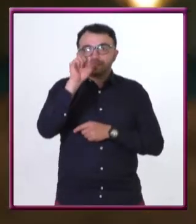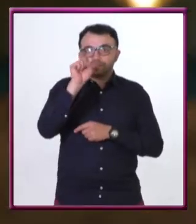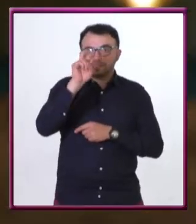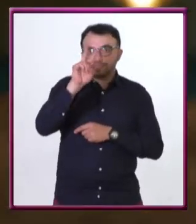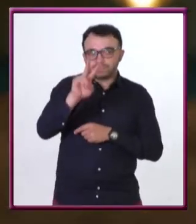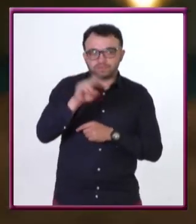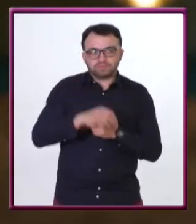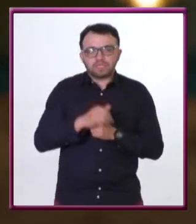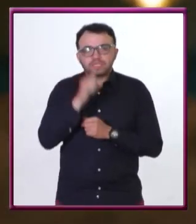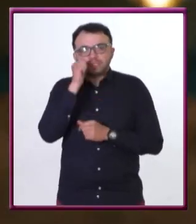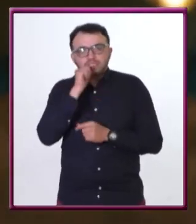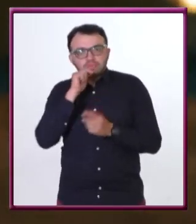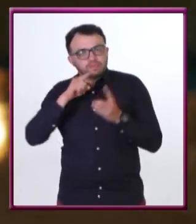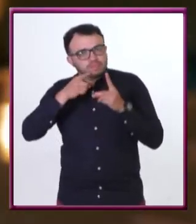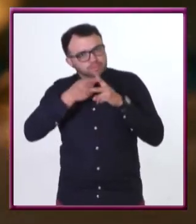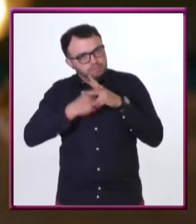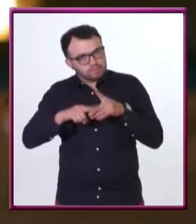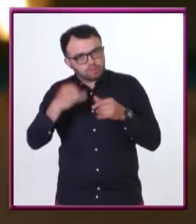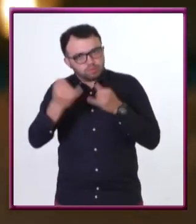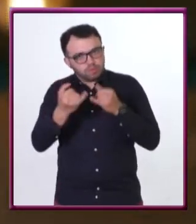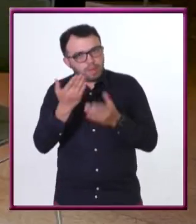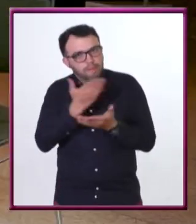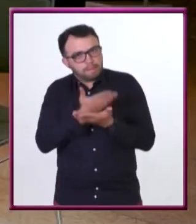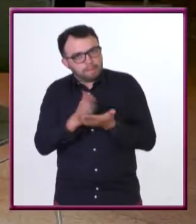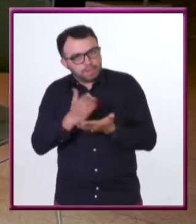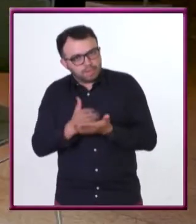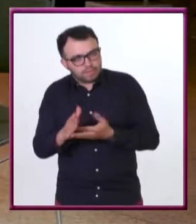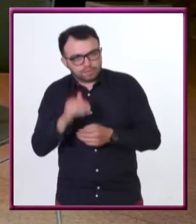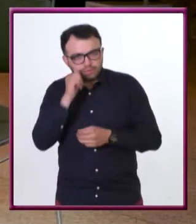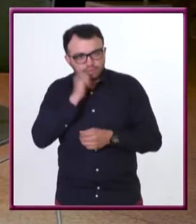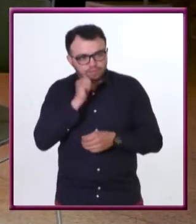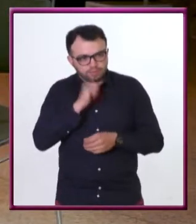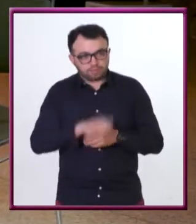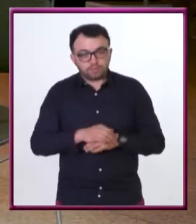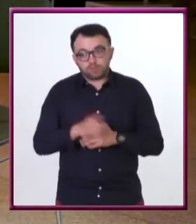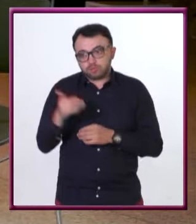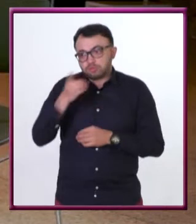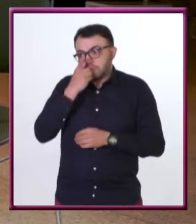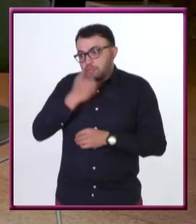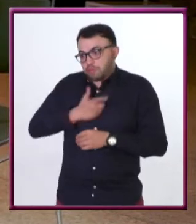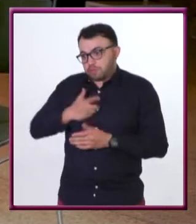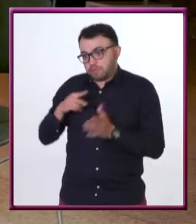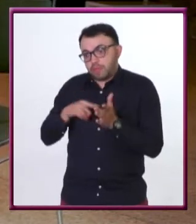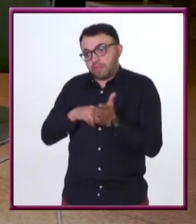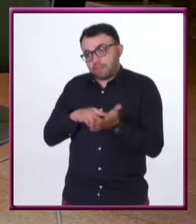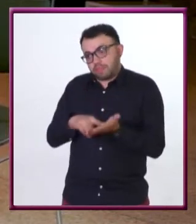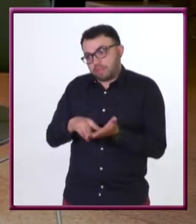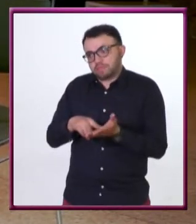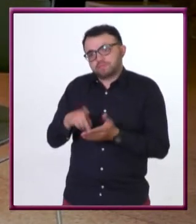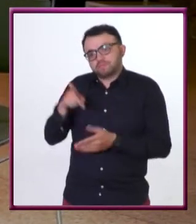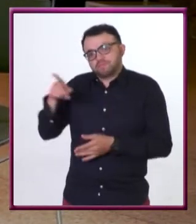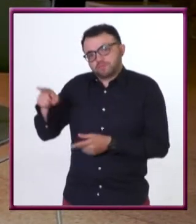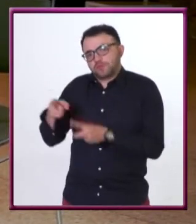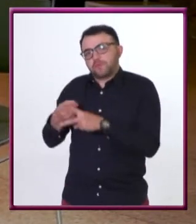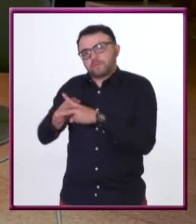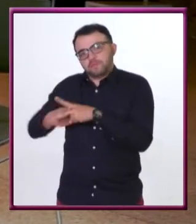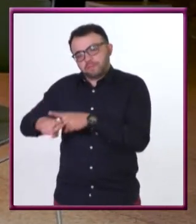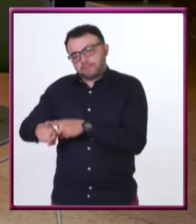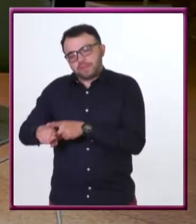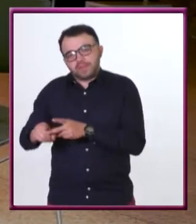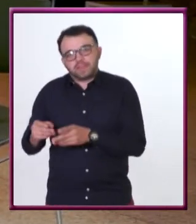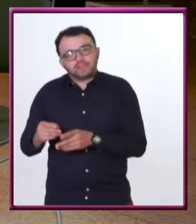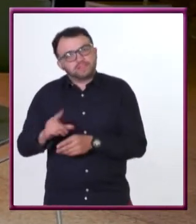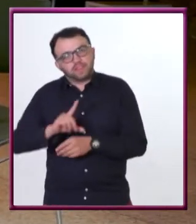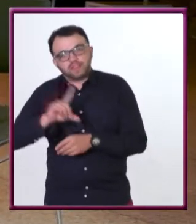Siempre empiezan a jugar las blancas, así que se asignan por sorteo, pero como dijiste que te gusta el negro, adivina. Ay, no, pues ahorita me puse